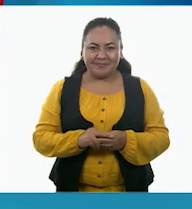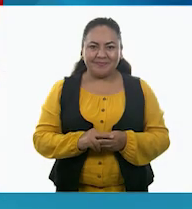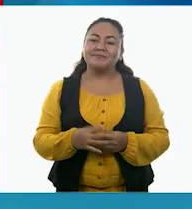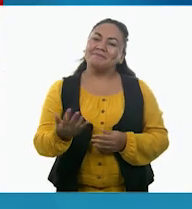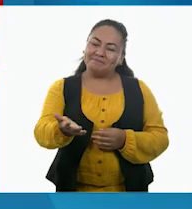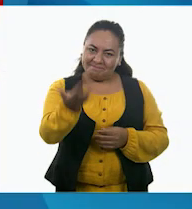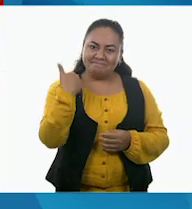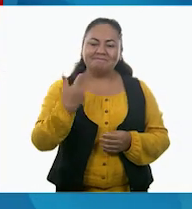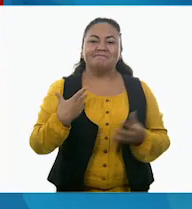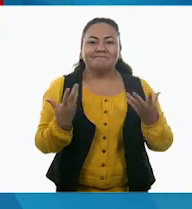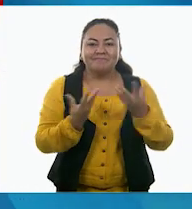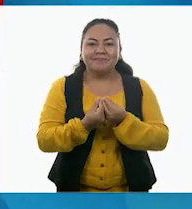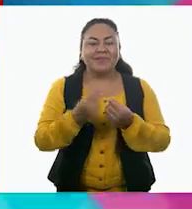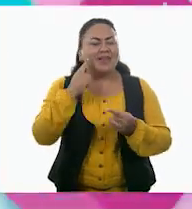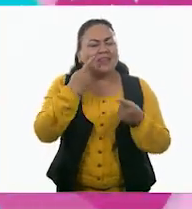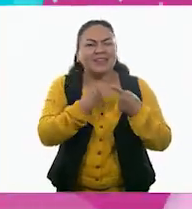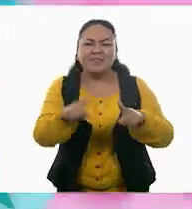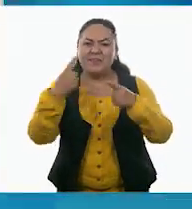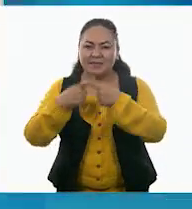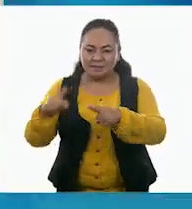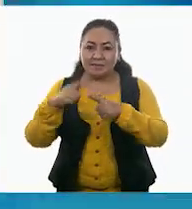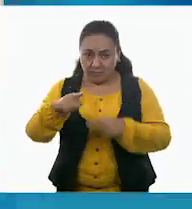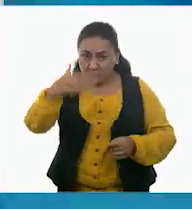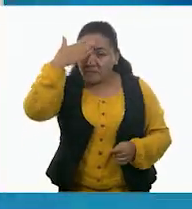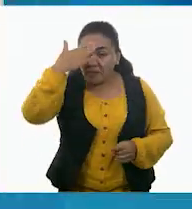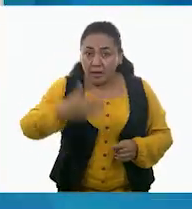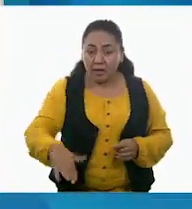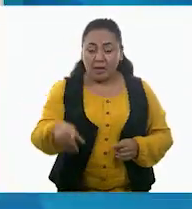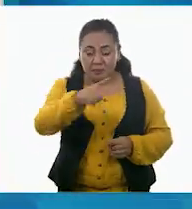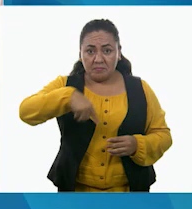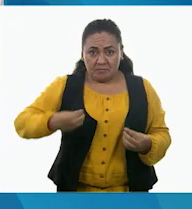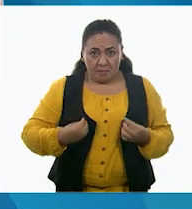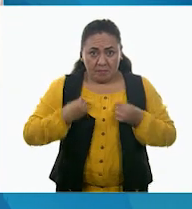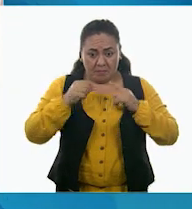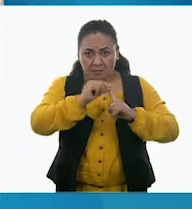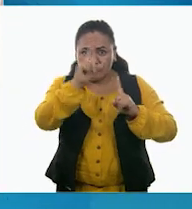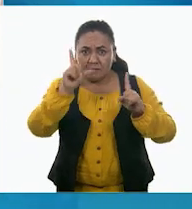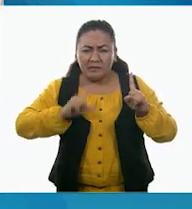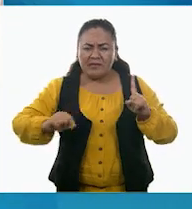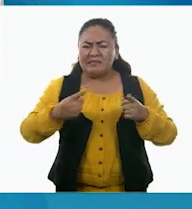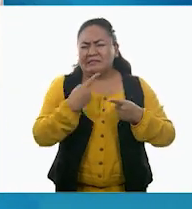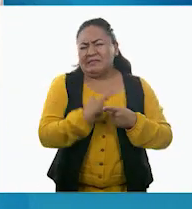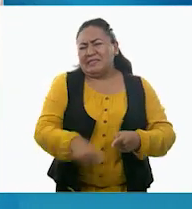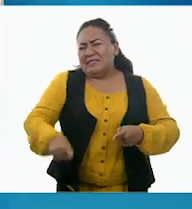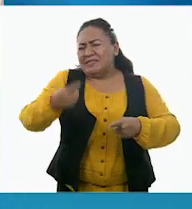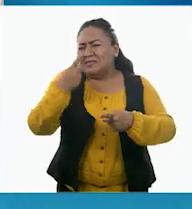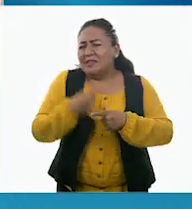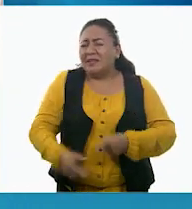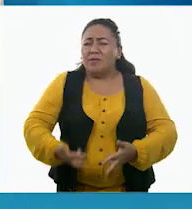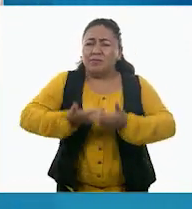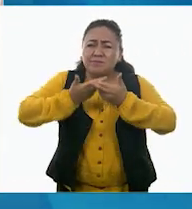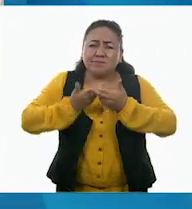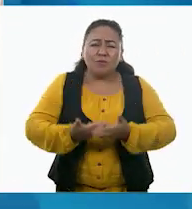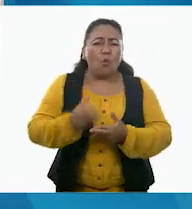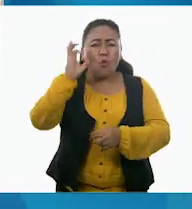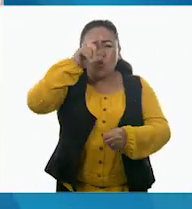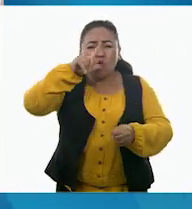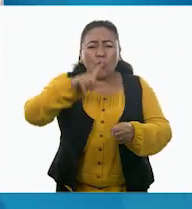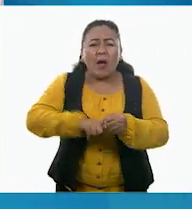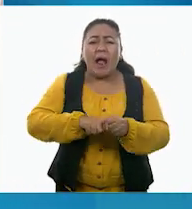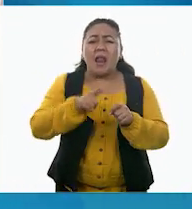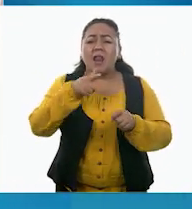Vamos juntos a disfrutar muchas aventuras. ¿Sabías que vivimos en un país con una inmensa diversidad cultural